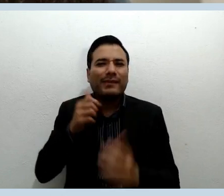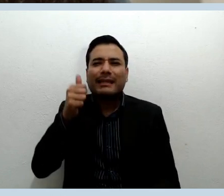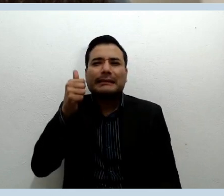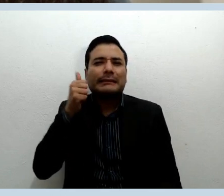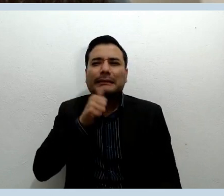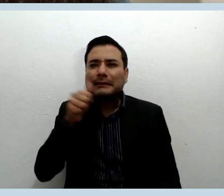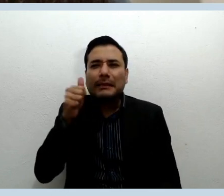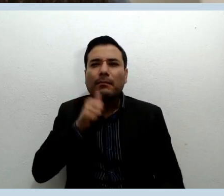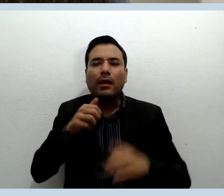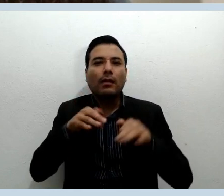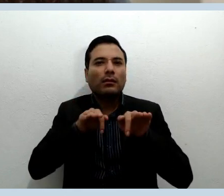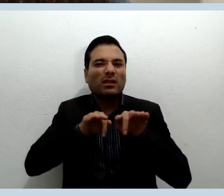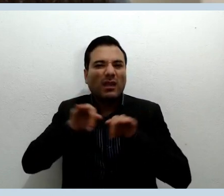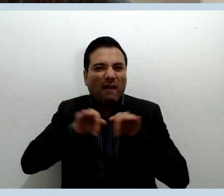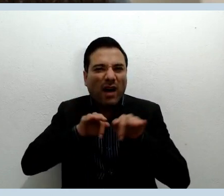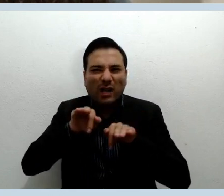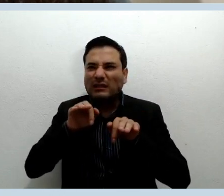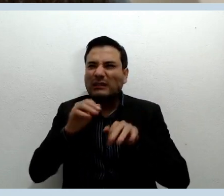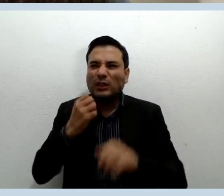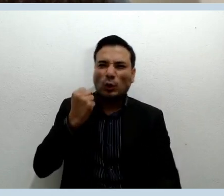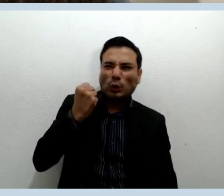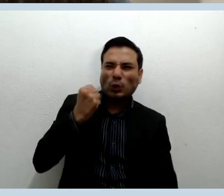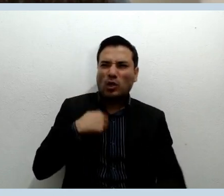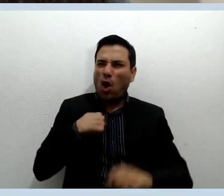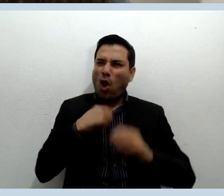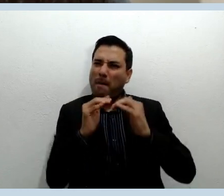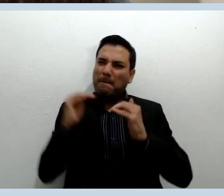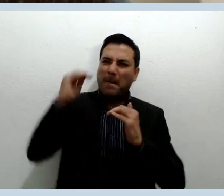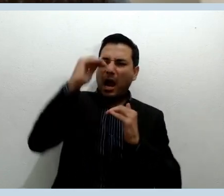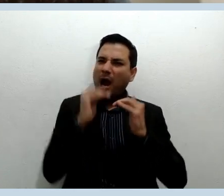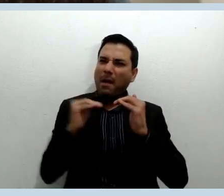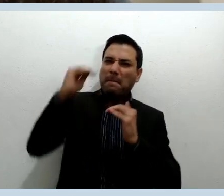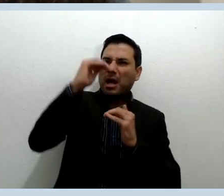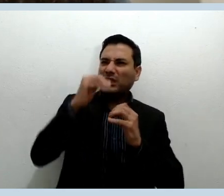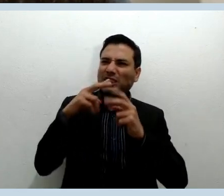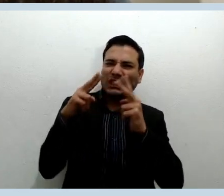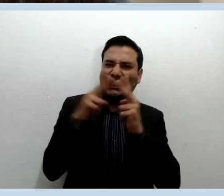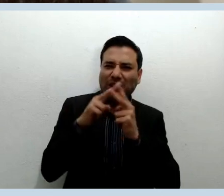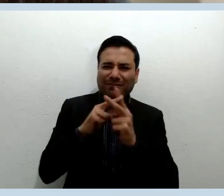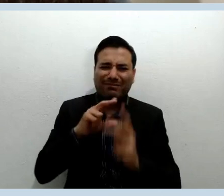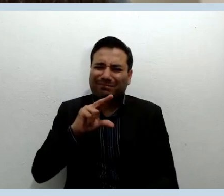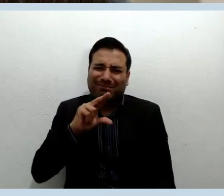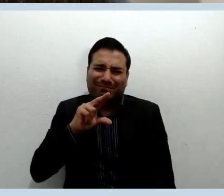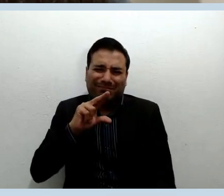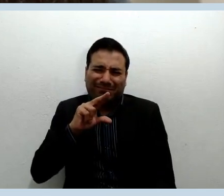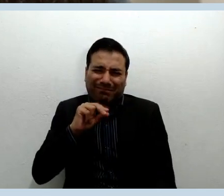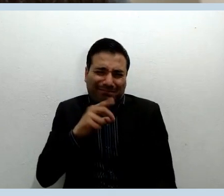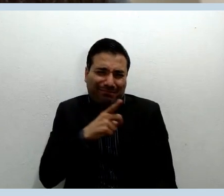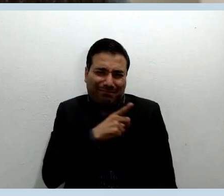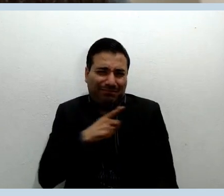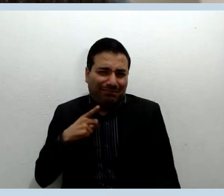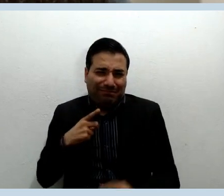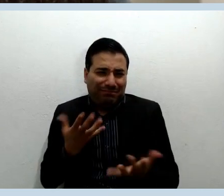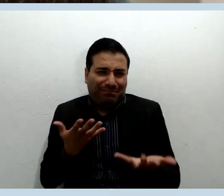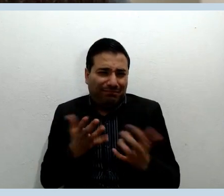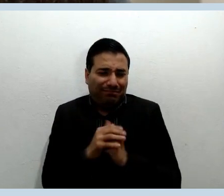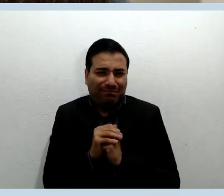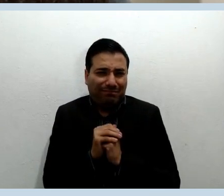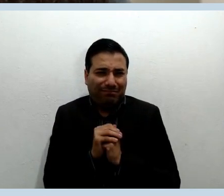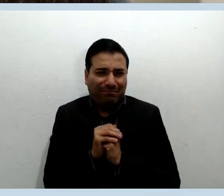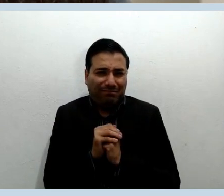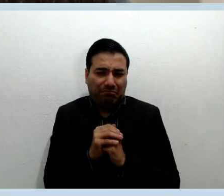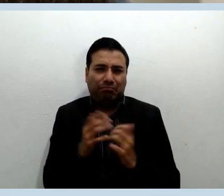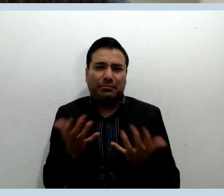disputa por el poder sobre todo este y bueno sí para mí llevarlo a la